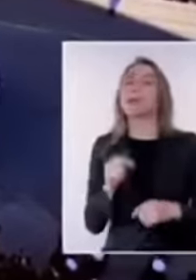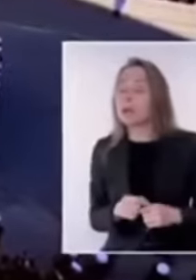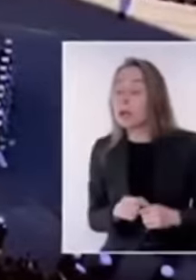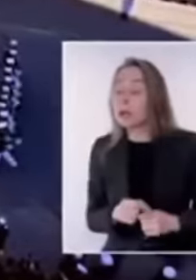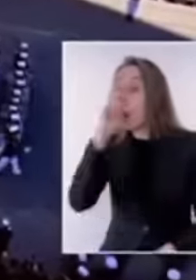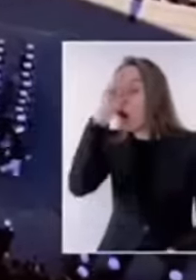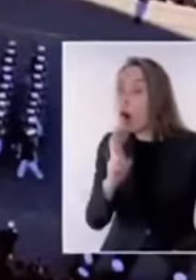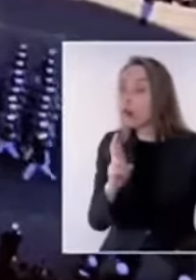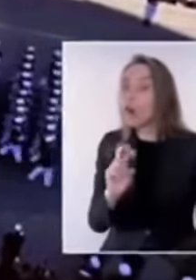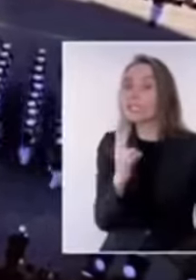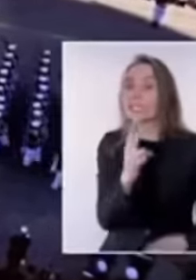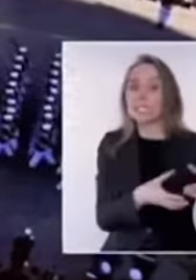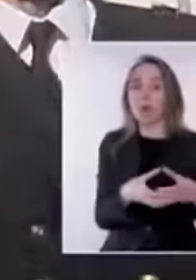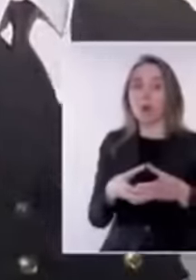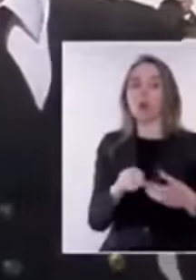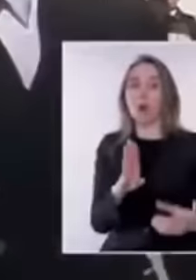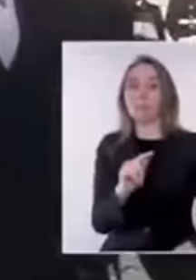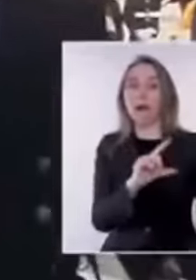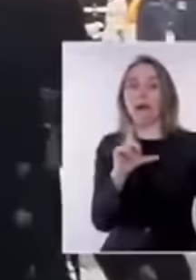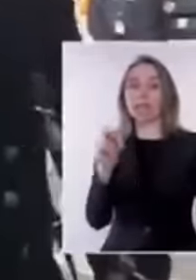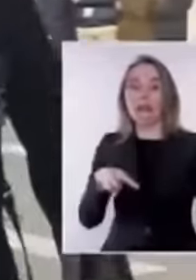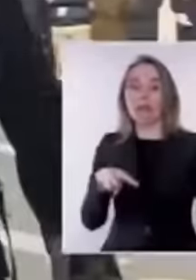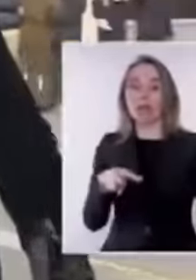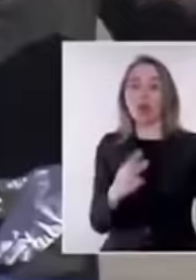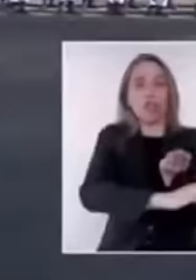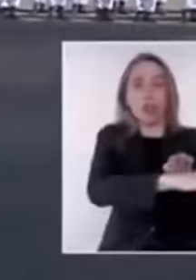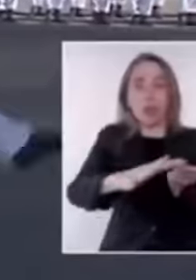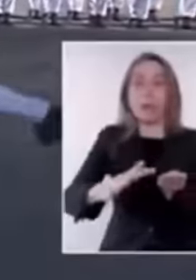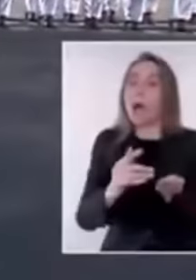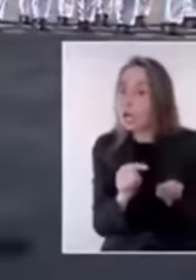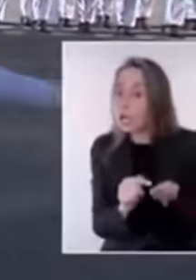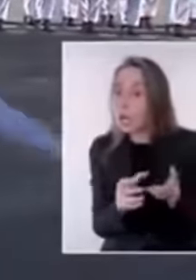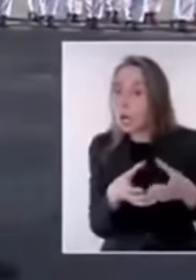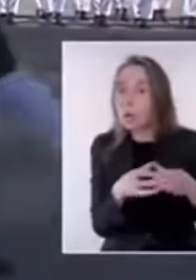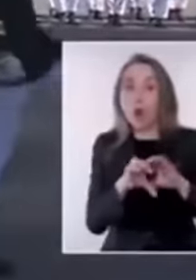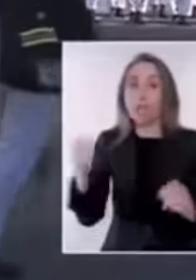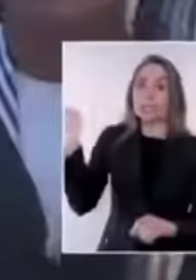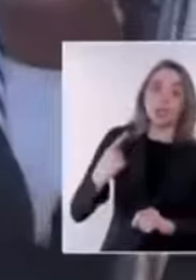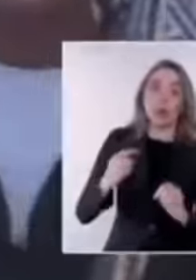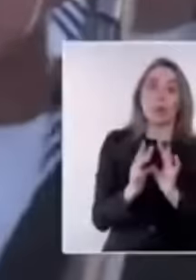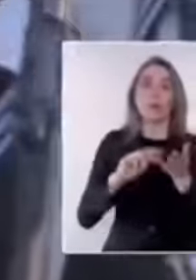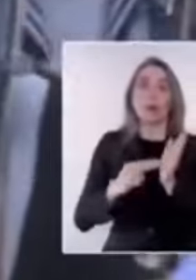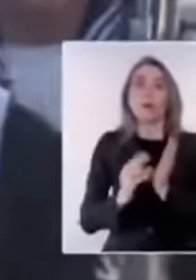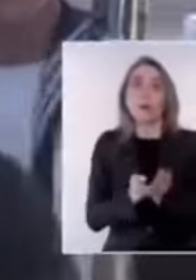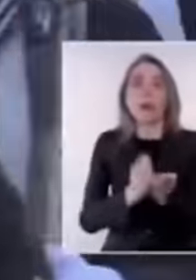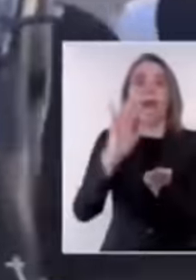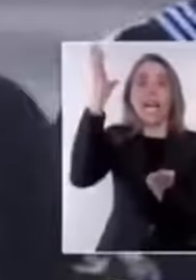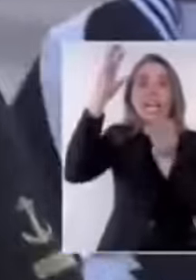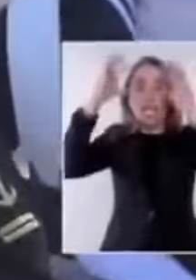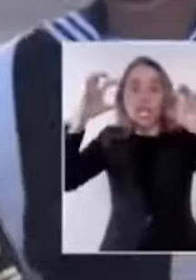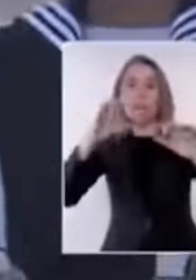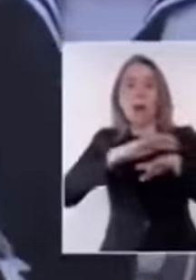elegante, porque es un paso allá arriba, como que hacen paso largo, entonces como van muy